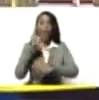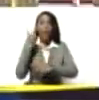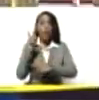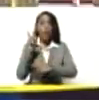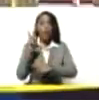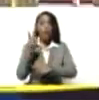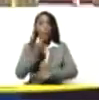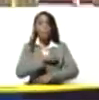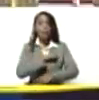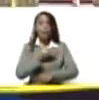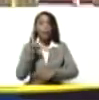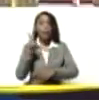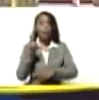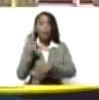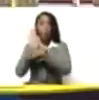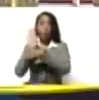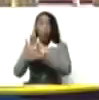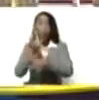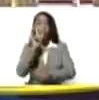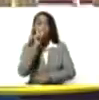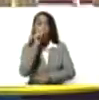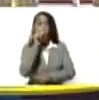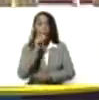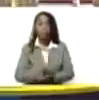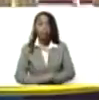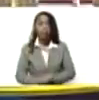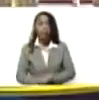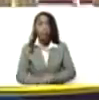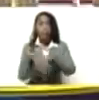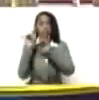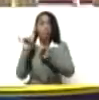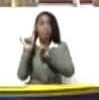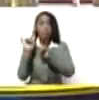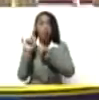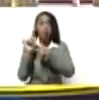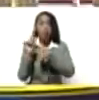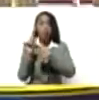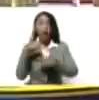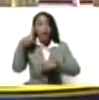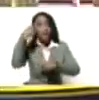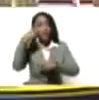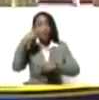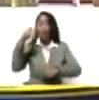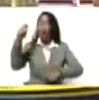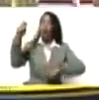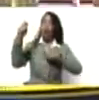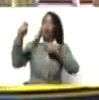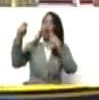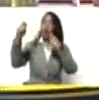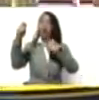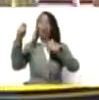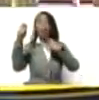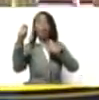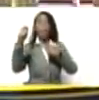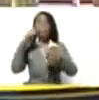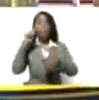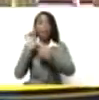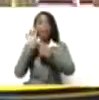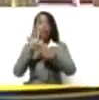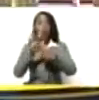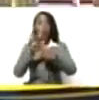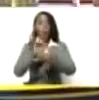cuando protege a un hombre que él mismo se grabó el vídeo en que daba la orden para explotar